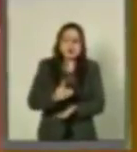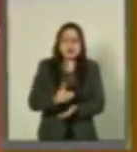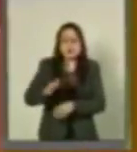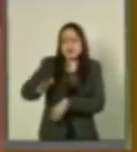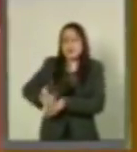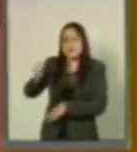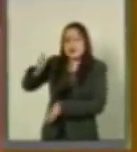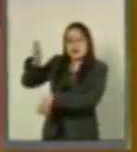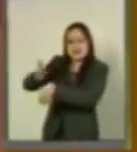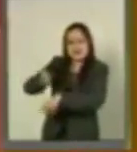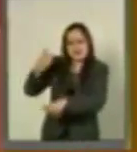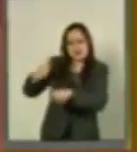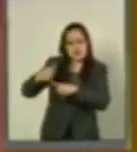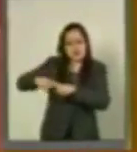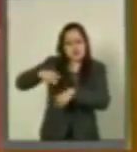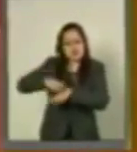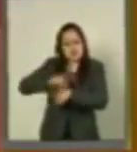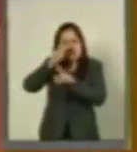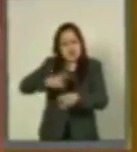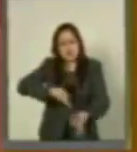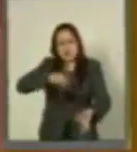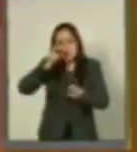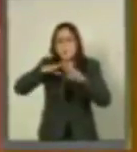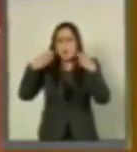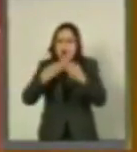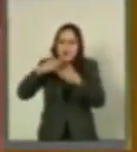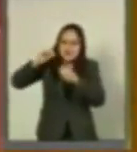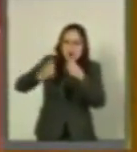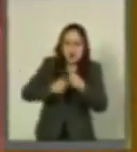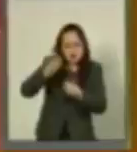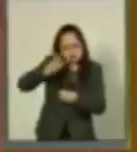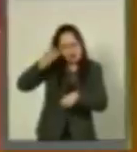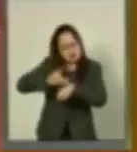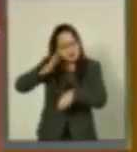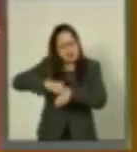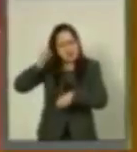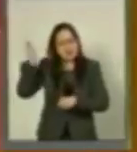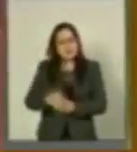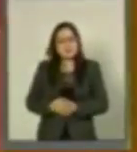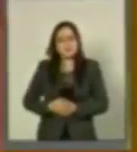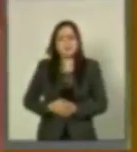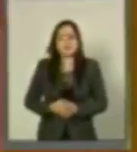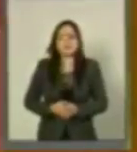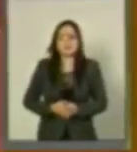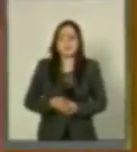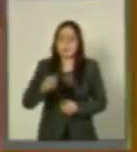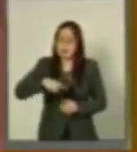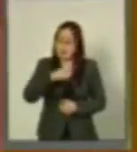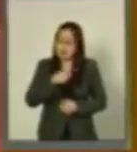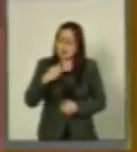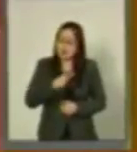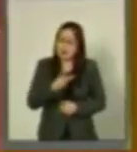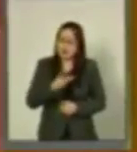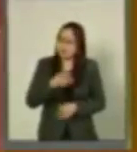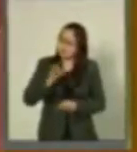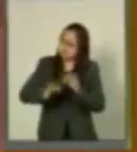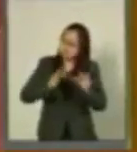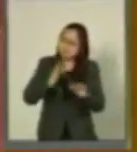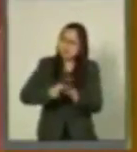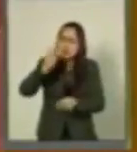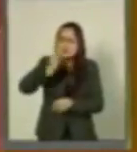más sanción a delitos financieros de la delincuencia organizada. Y así, y aceptemos que